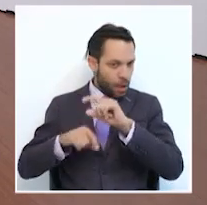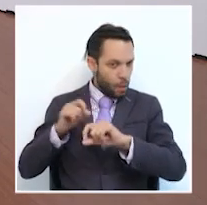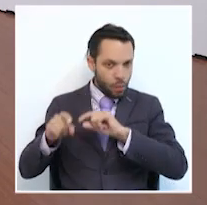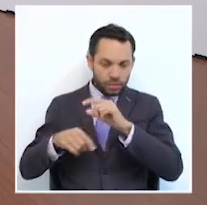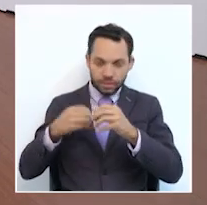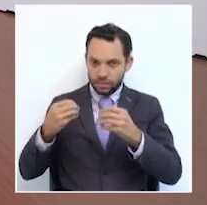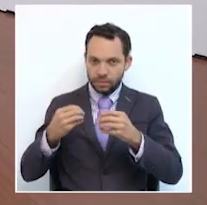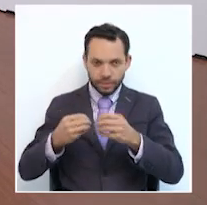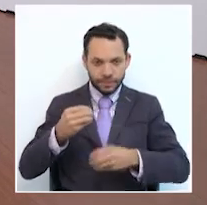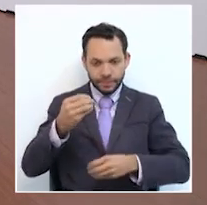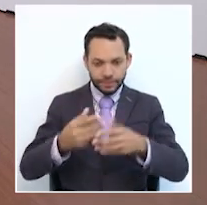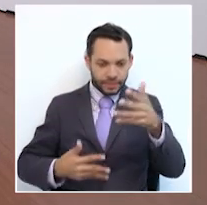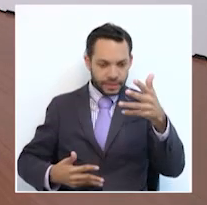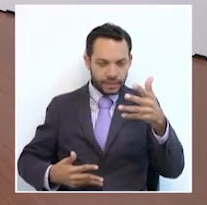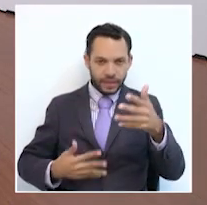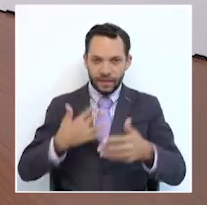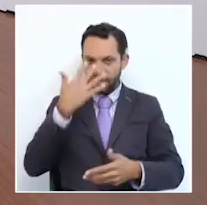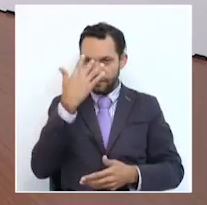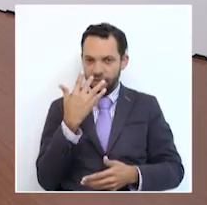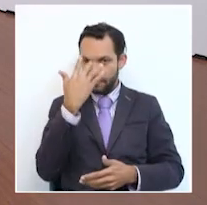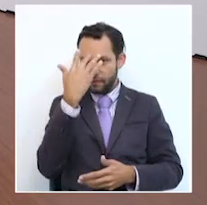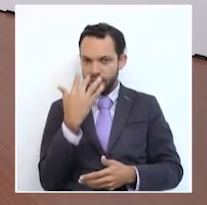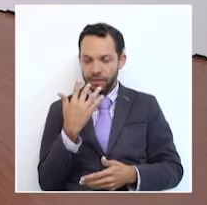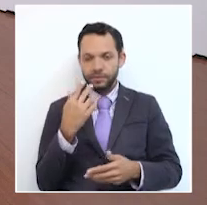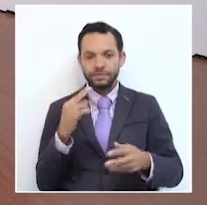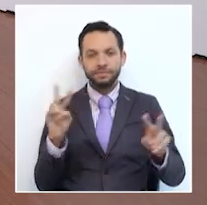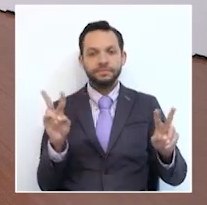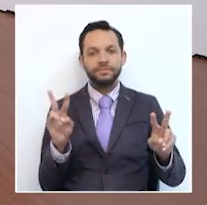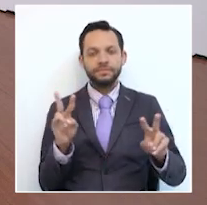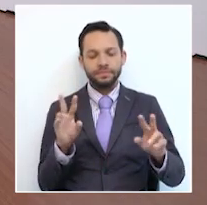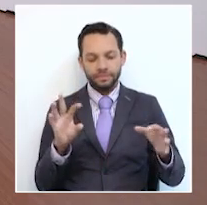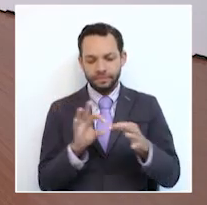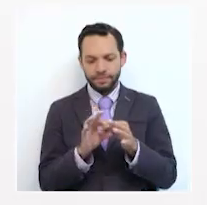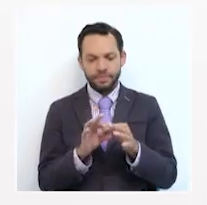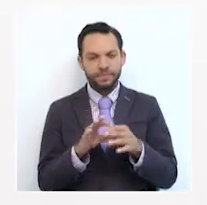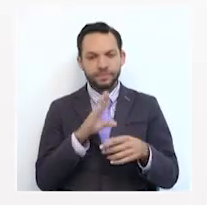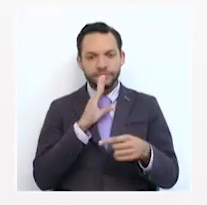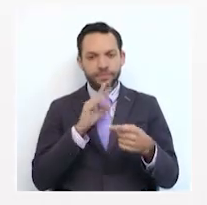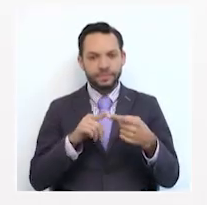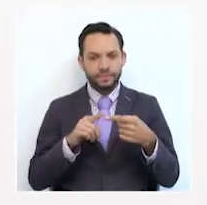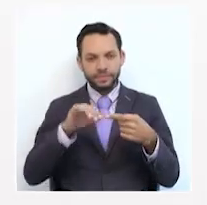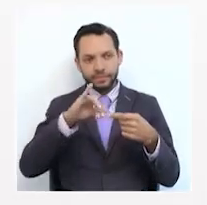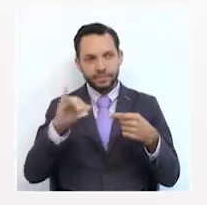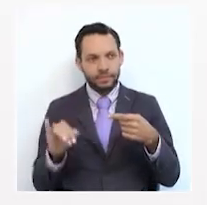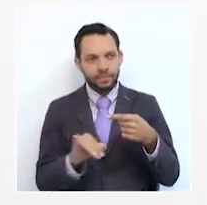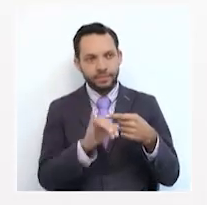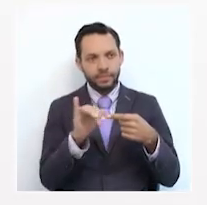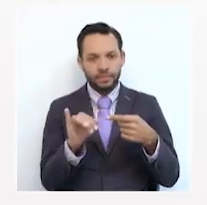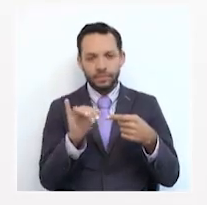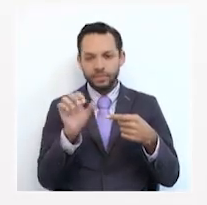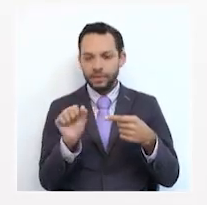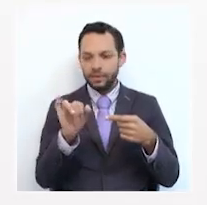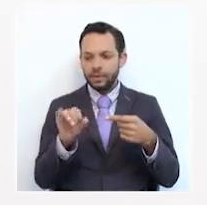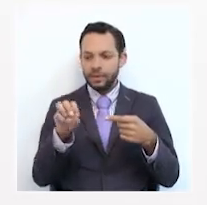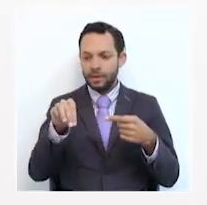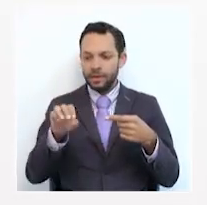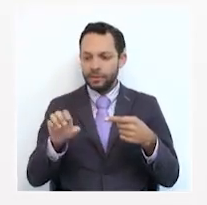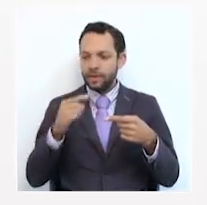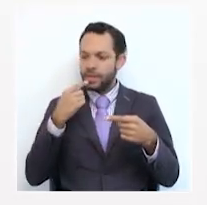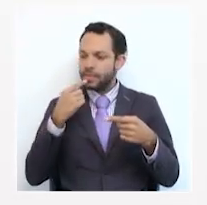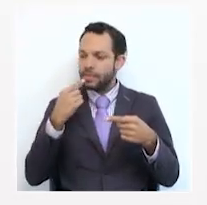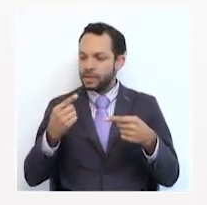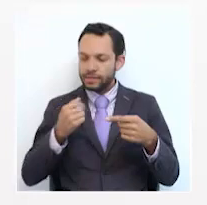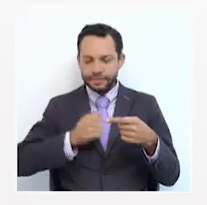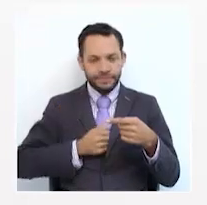conectada también viendo nuestro programa y la primera pregunta es de jaime cortez dice mi pregunta es